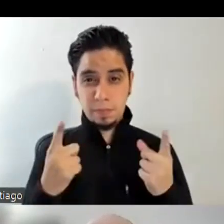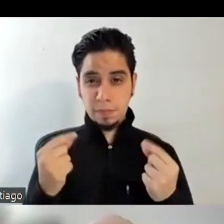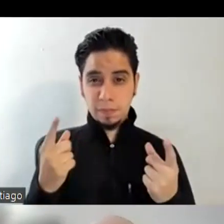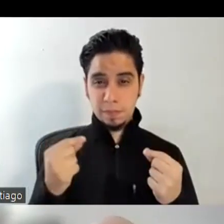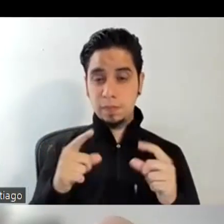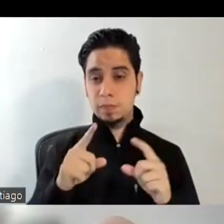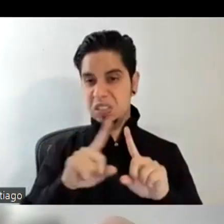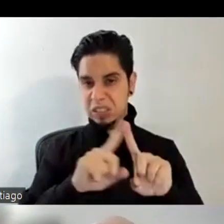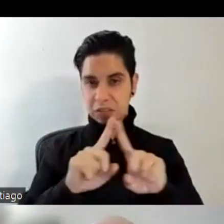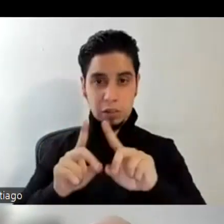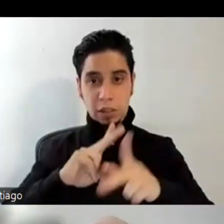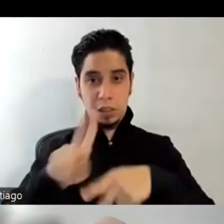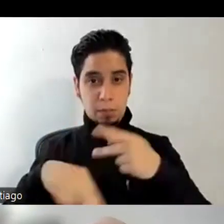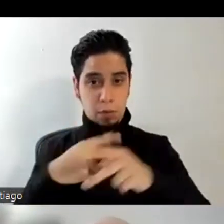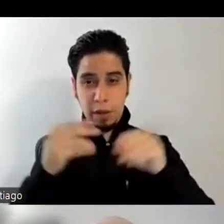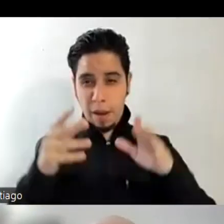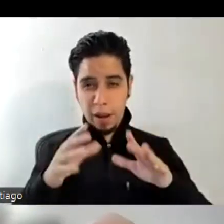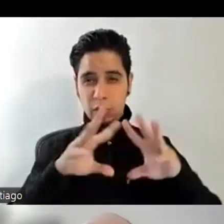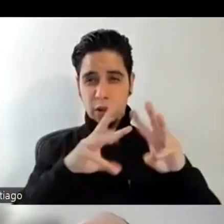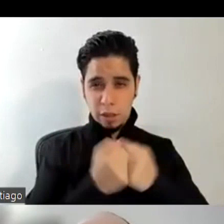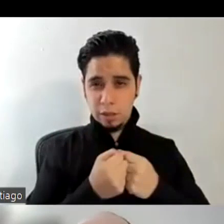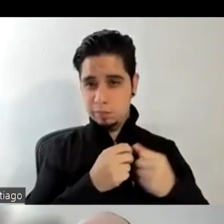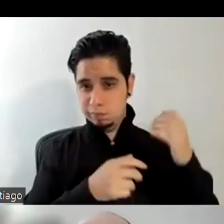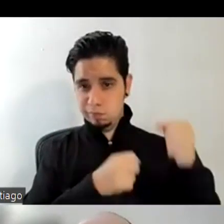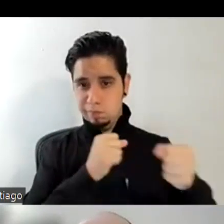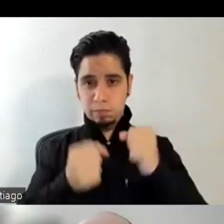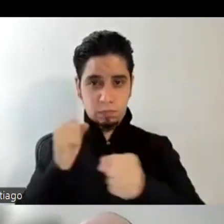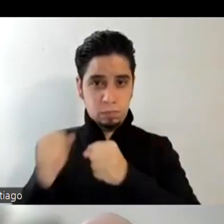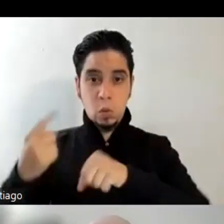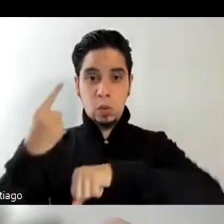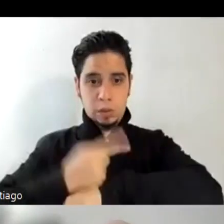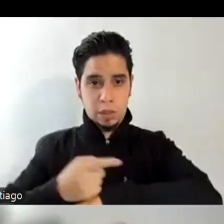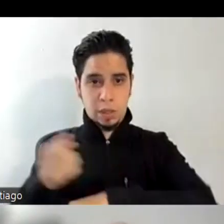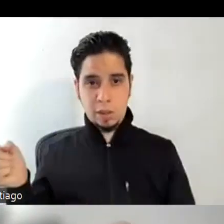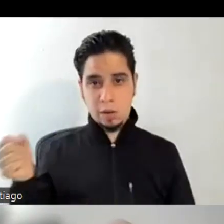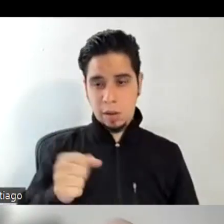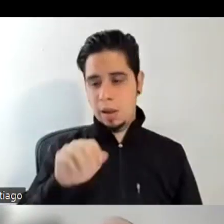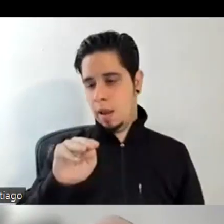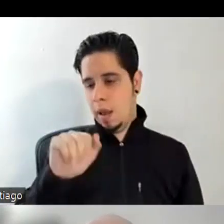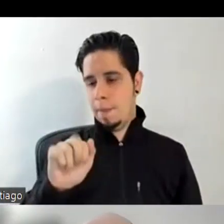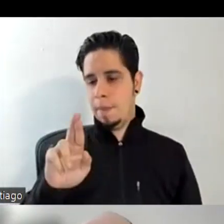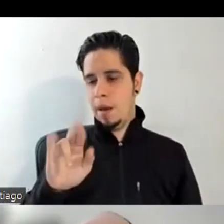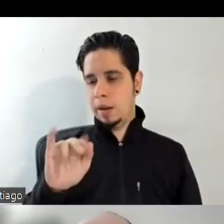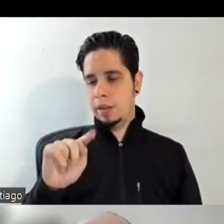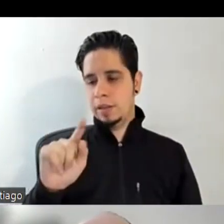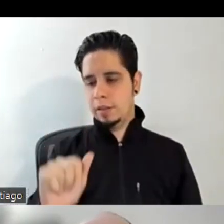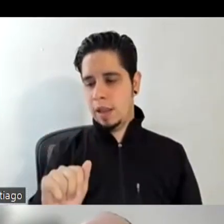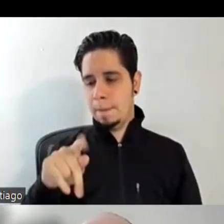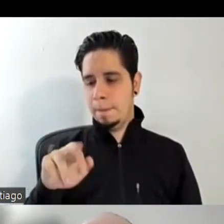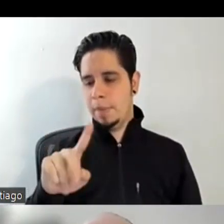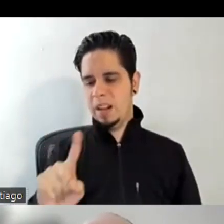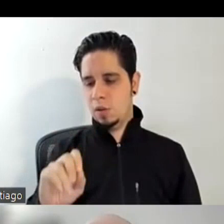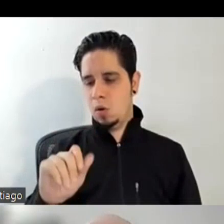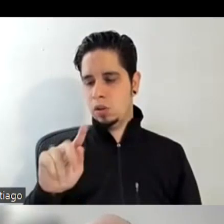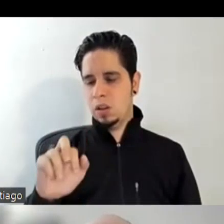¿verdad? Diferentes talleristas. Y en una ocasión trajo a Maritza Pérez Otero a dar un curso de teatro. Okay. Yo tenía como 13